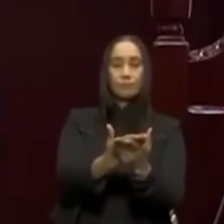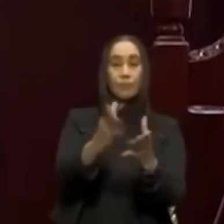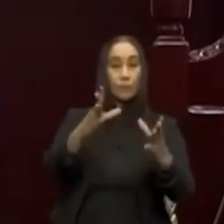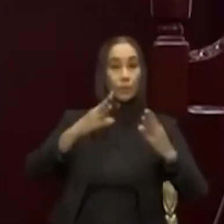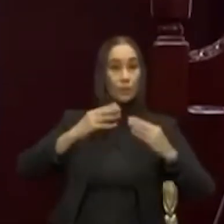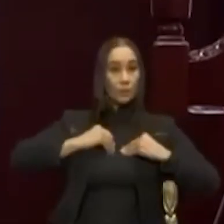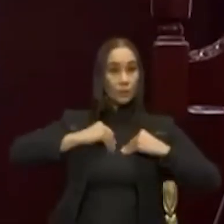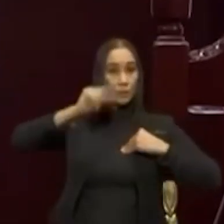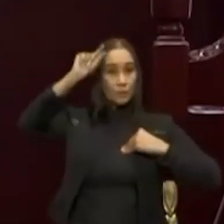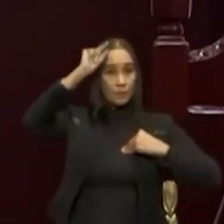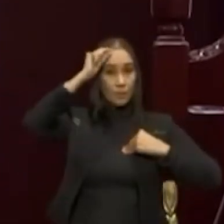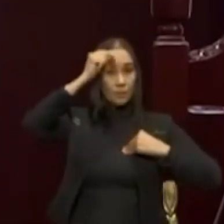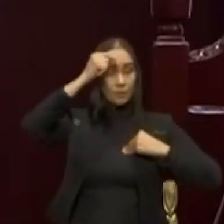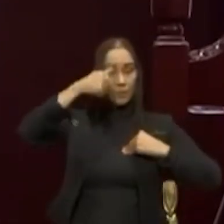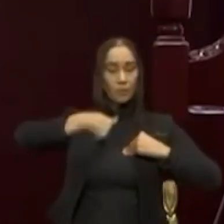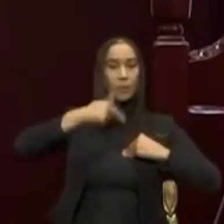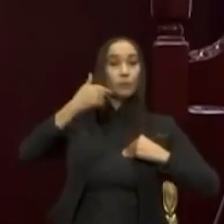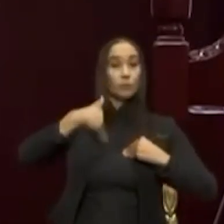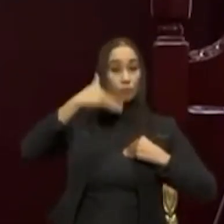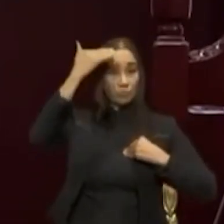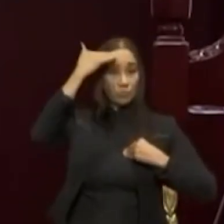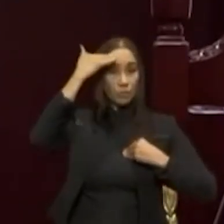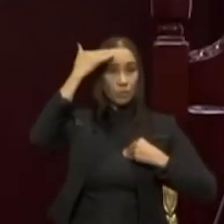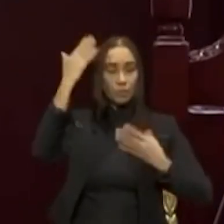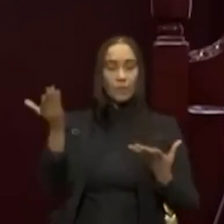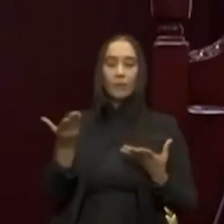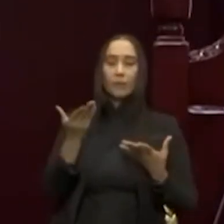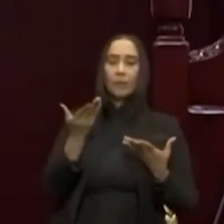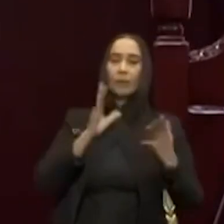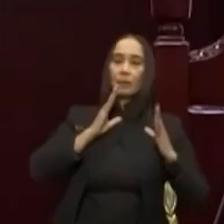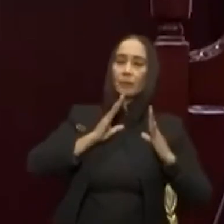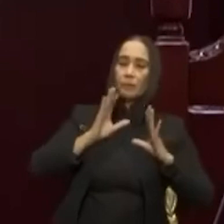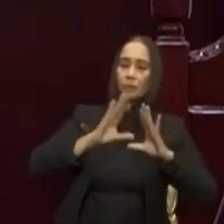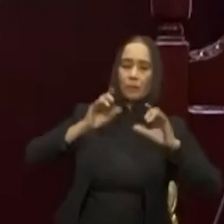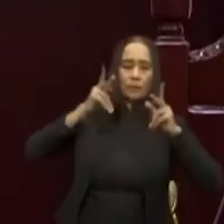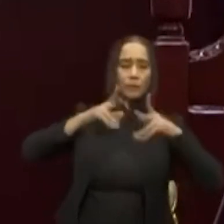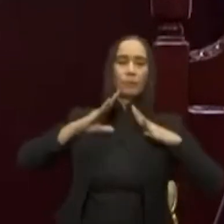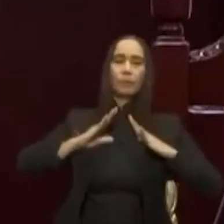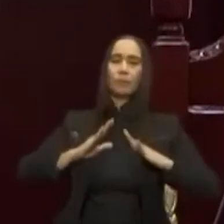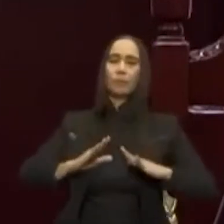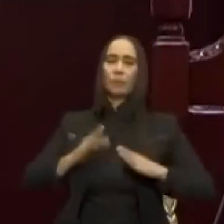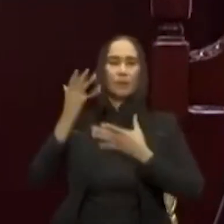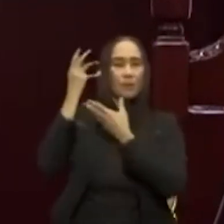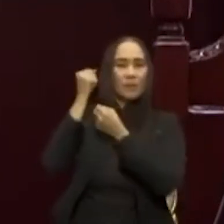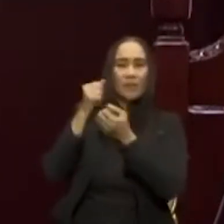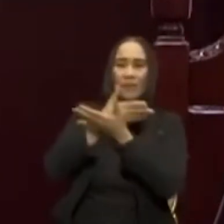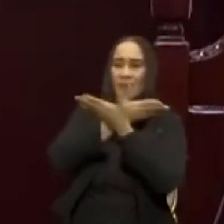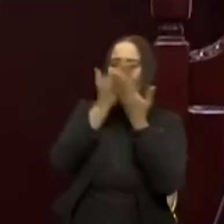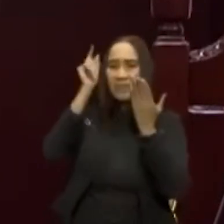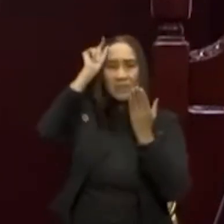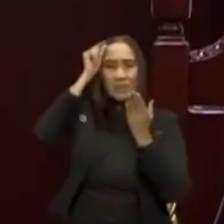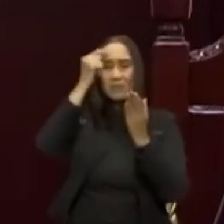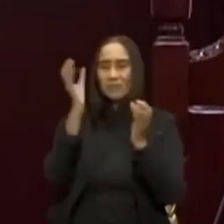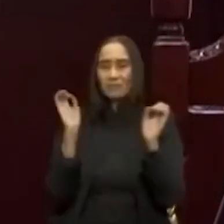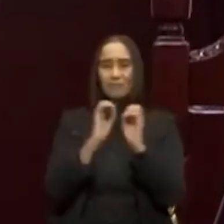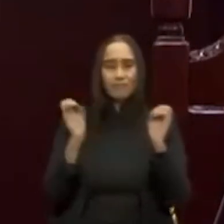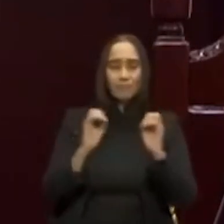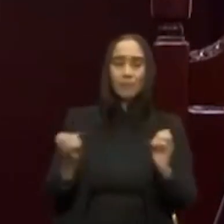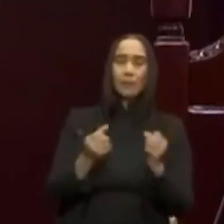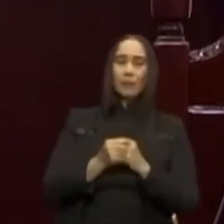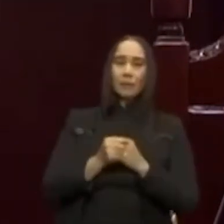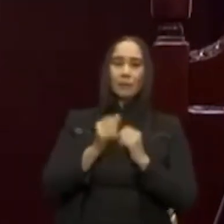asumía el gobierno estaba consciente del estado de ánimo de una ciudadanía que desconfiaba de sus gobernantes, que